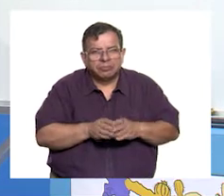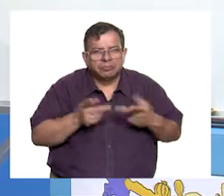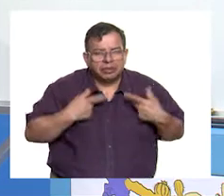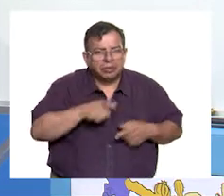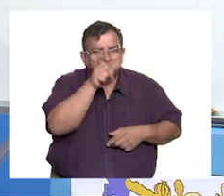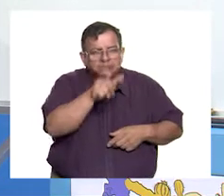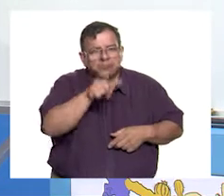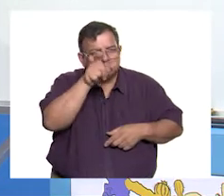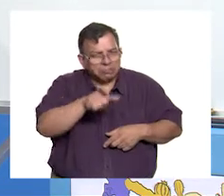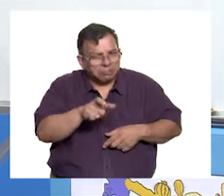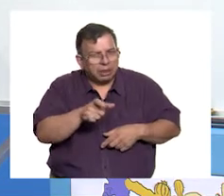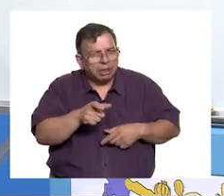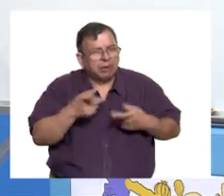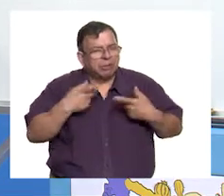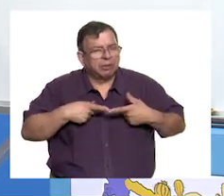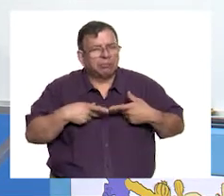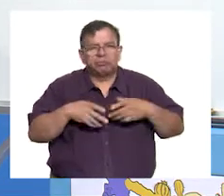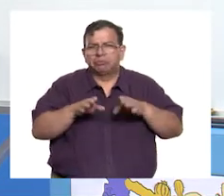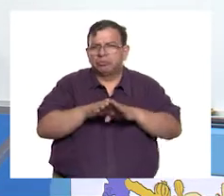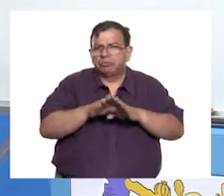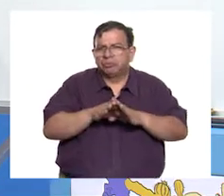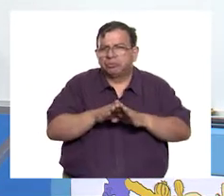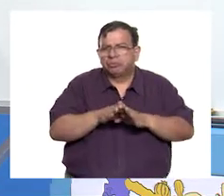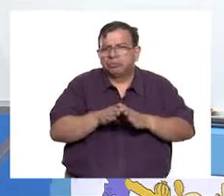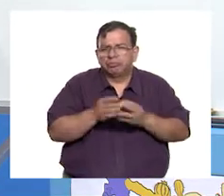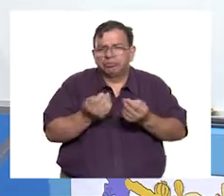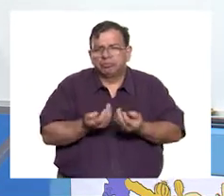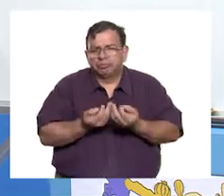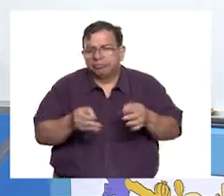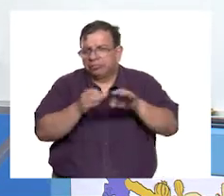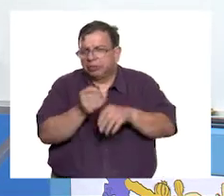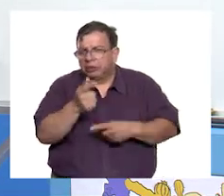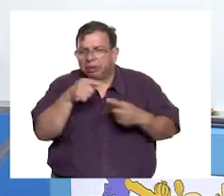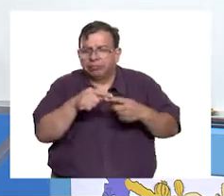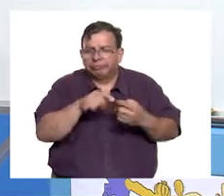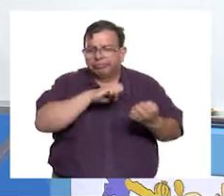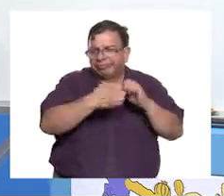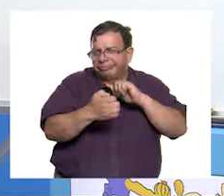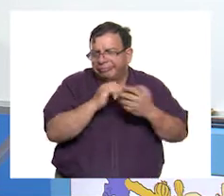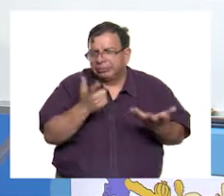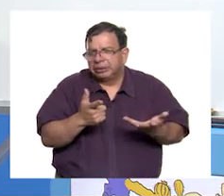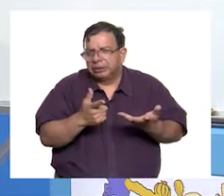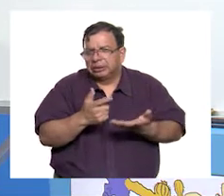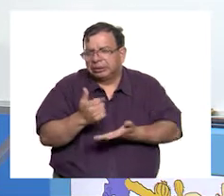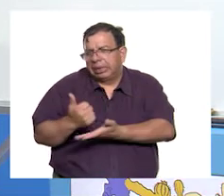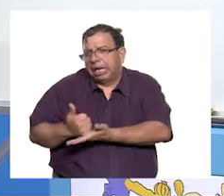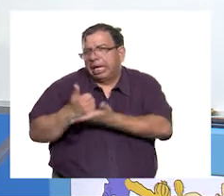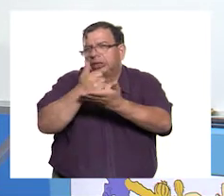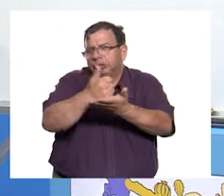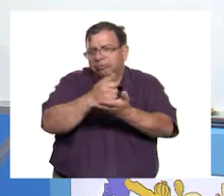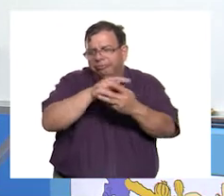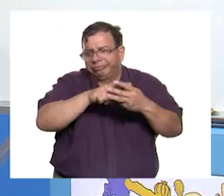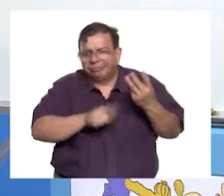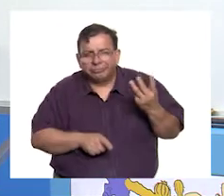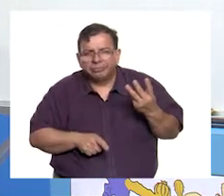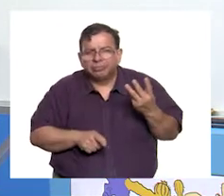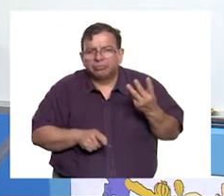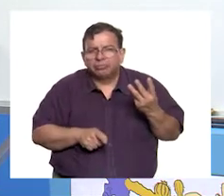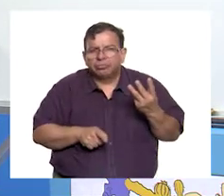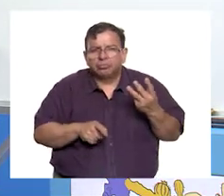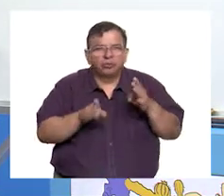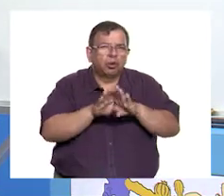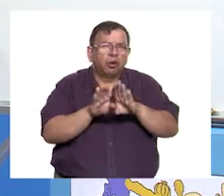que cumplen los personajes como la protagonista, sus oponentes y su ayudante. ¿Alguno cumple